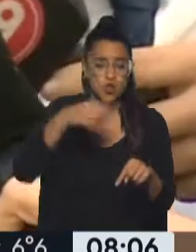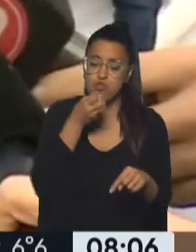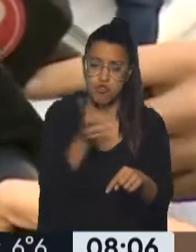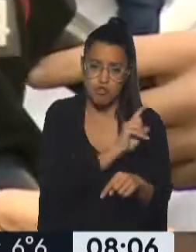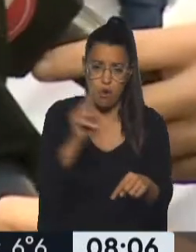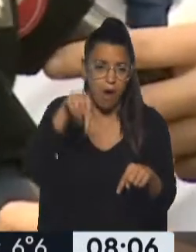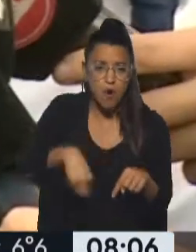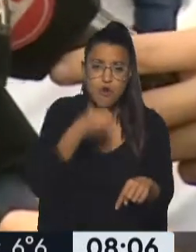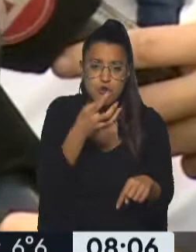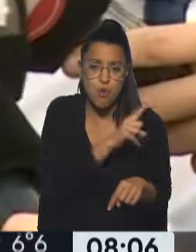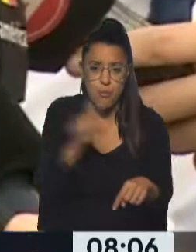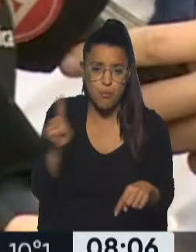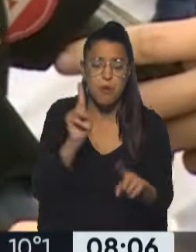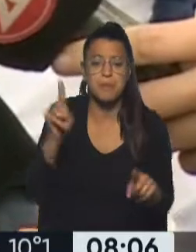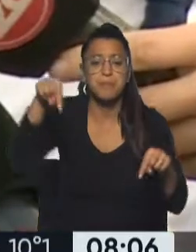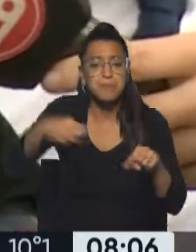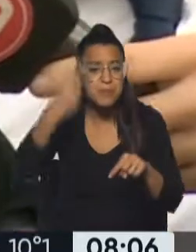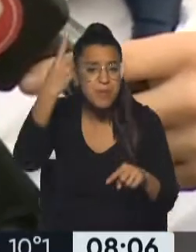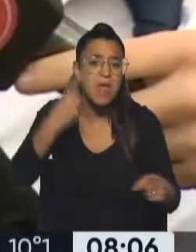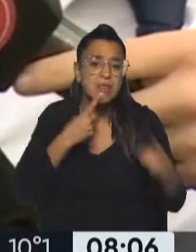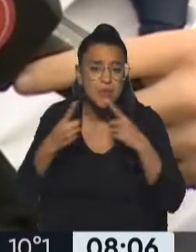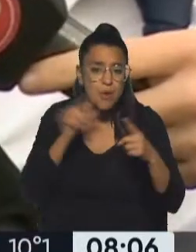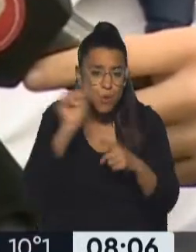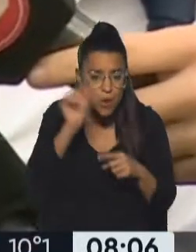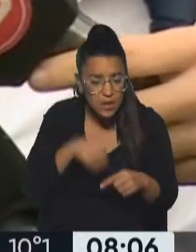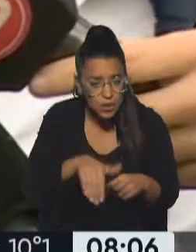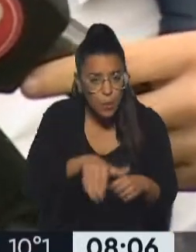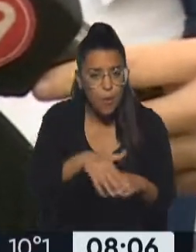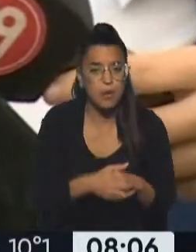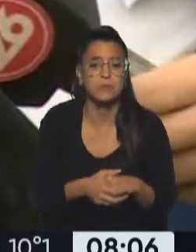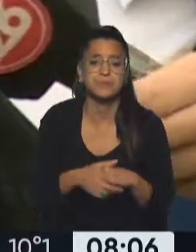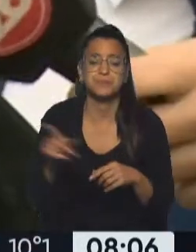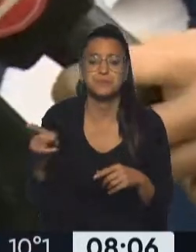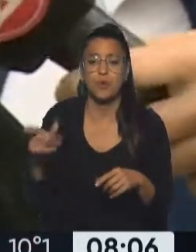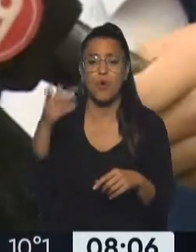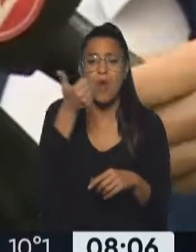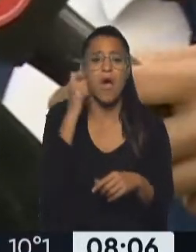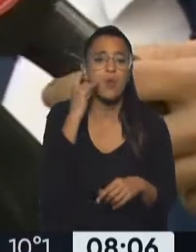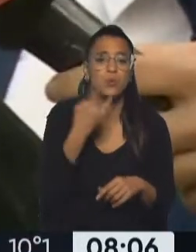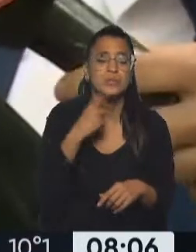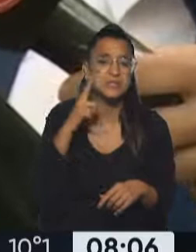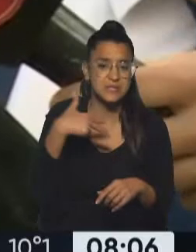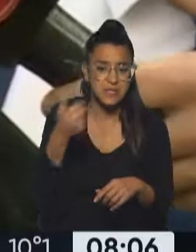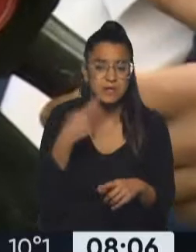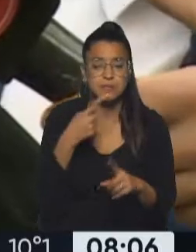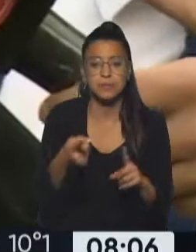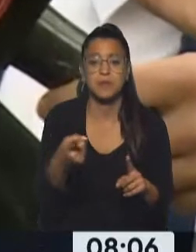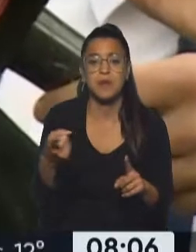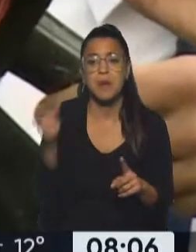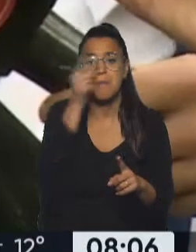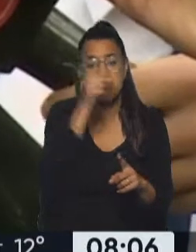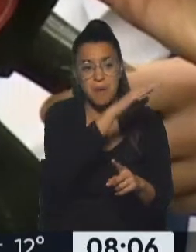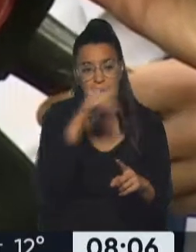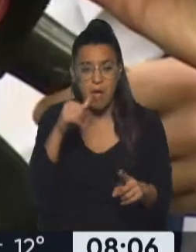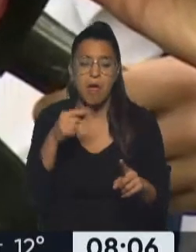declarar, Vamos a tener la entrevista en unos instantes con Agustina. Nos ha designado el progenitor,